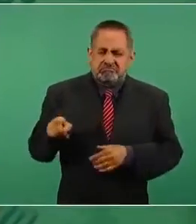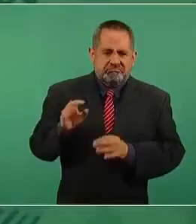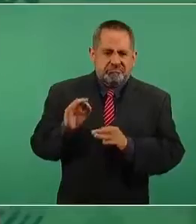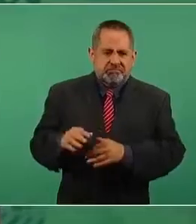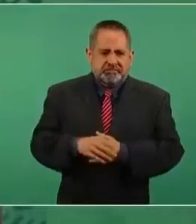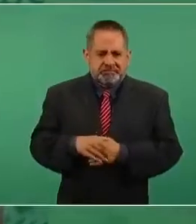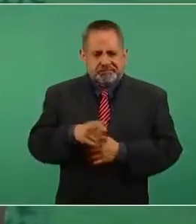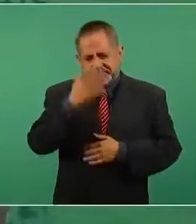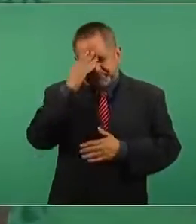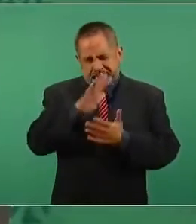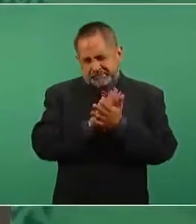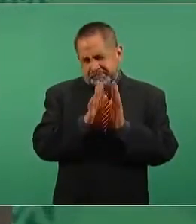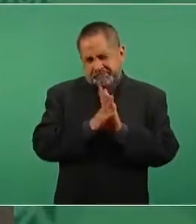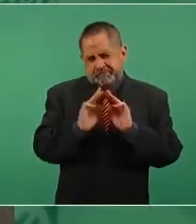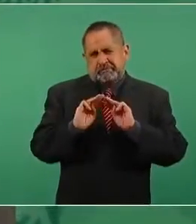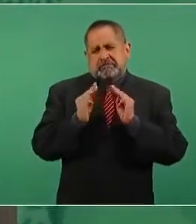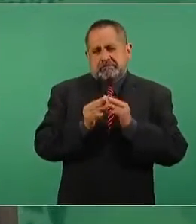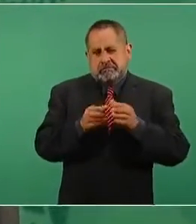los mafiosos,